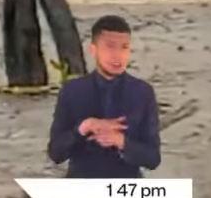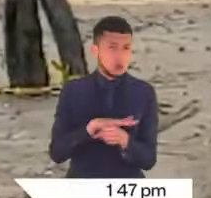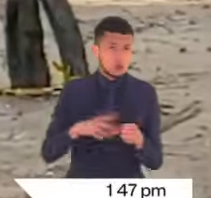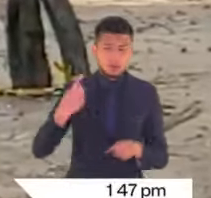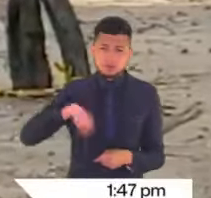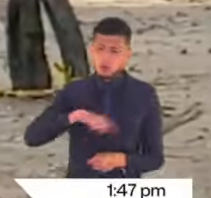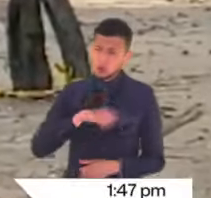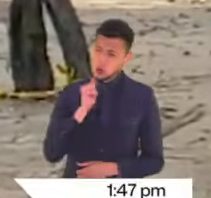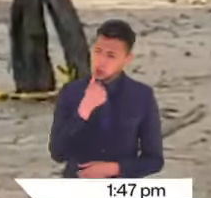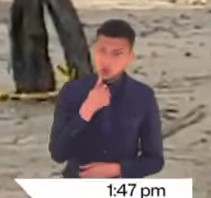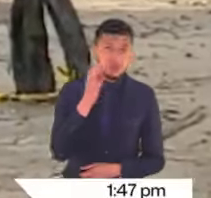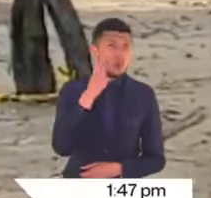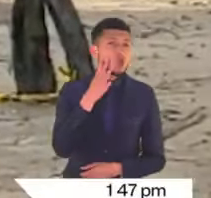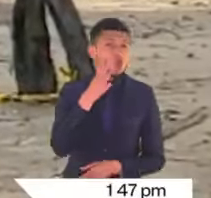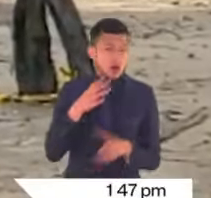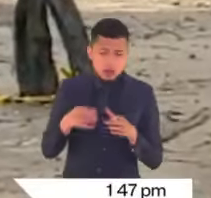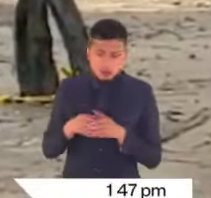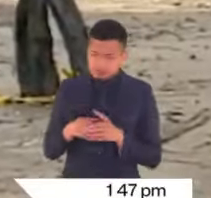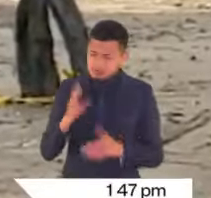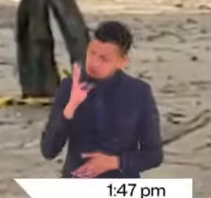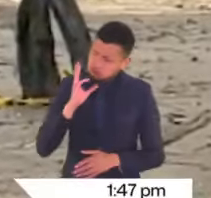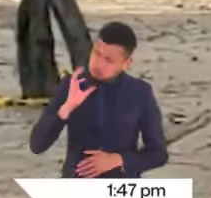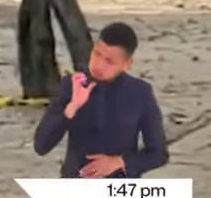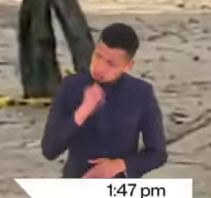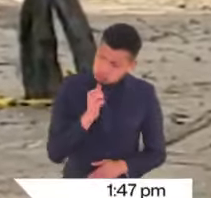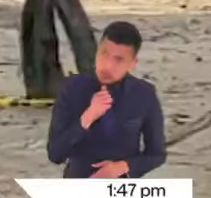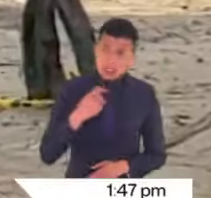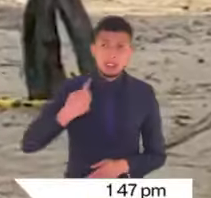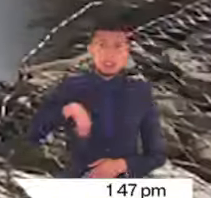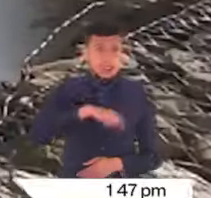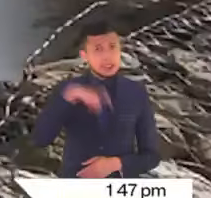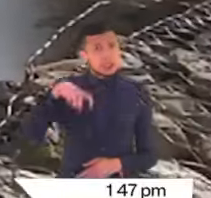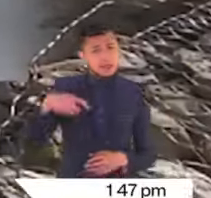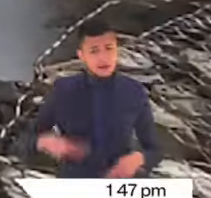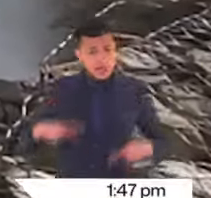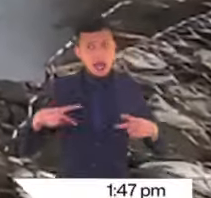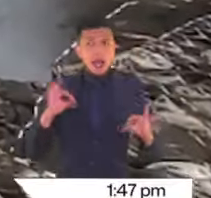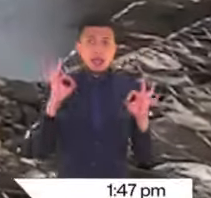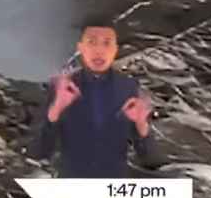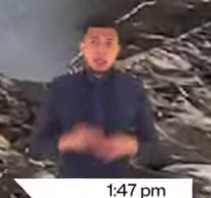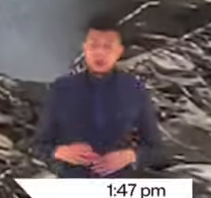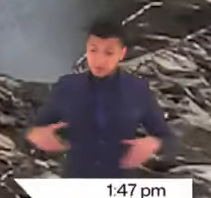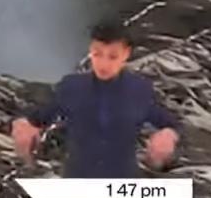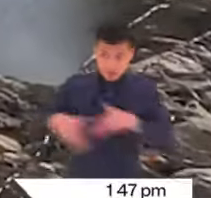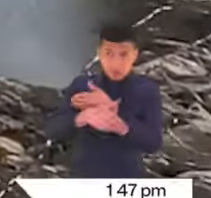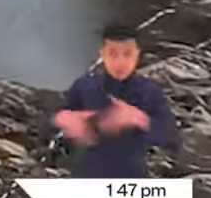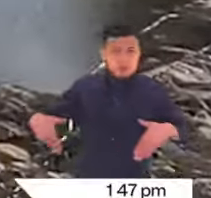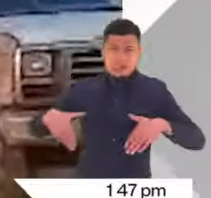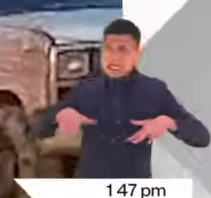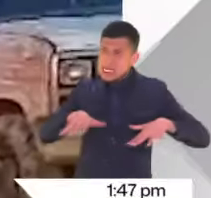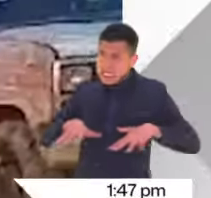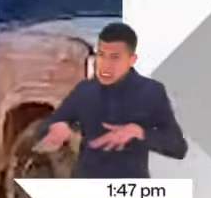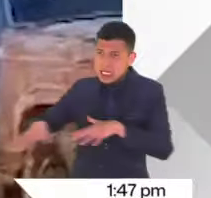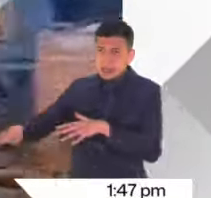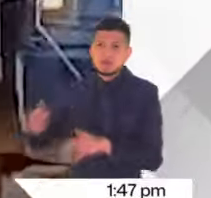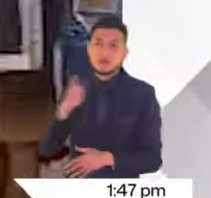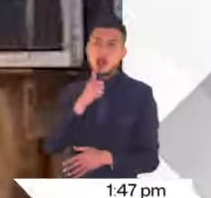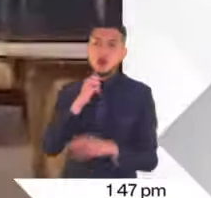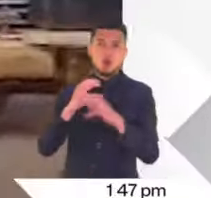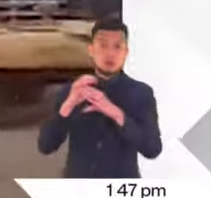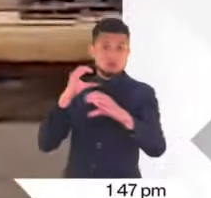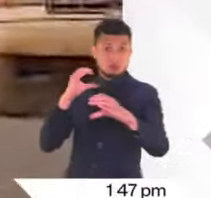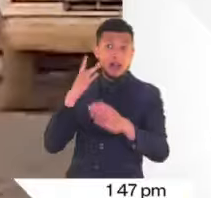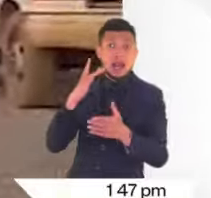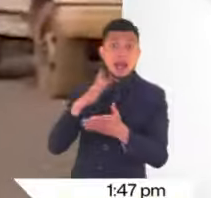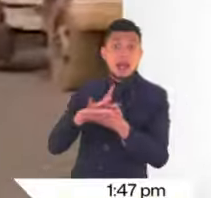los guayús. Creo que también nos merecemos una calidad de vida. Las vías están destruidas. Varios carrotanques con agua potable quedaron